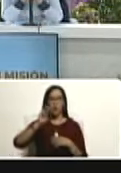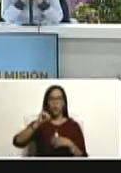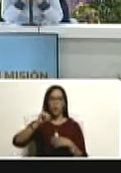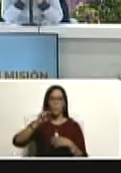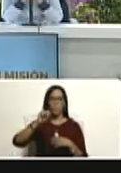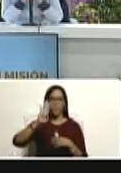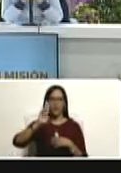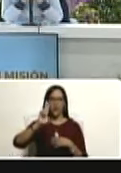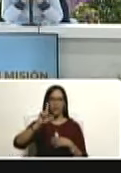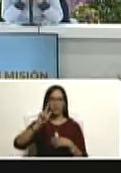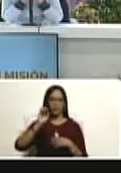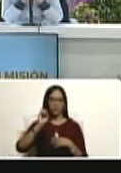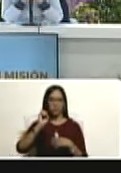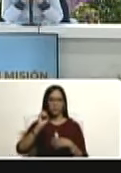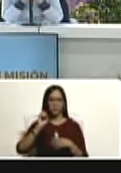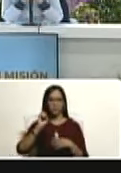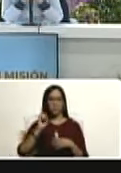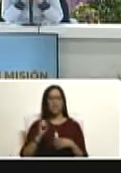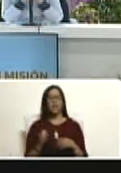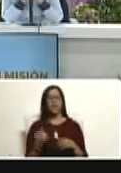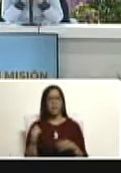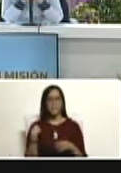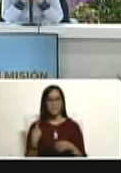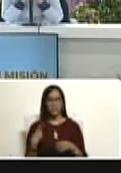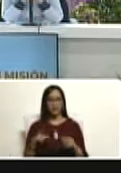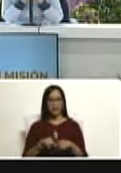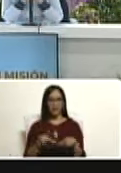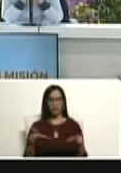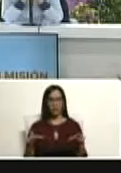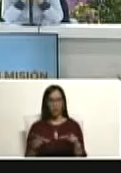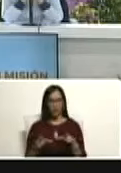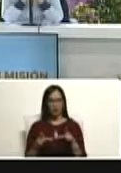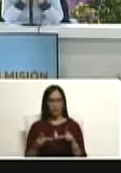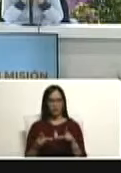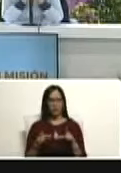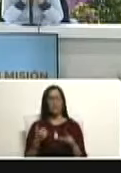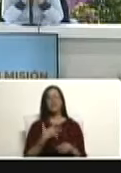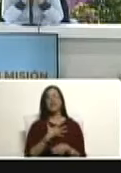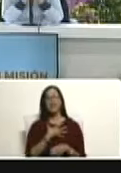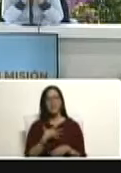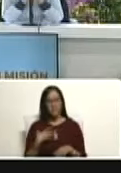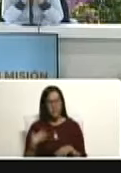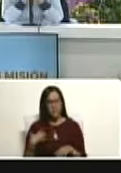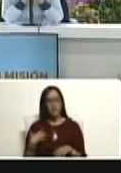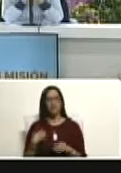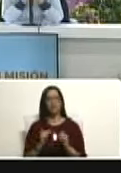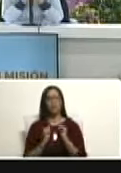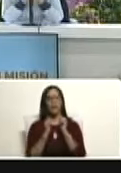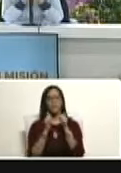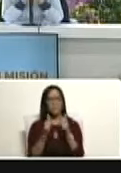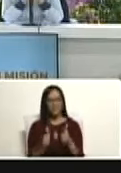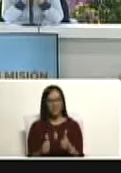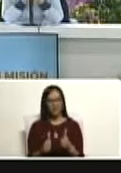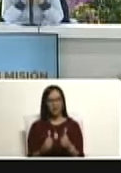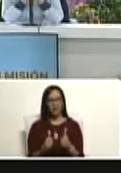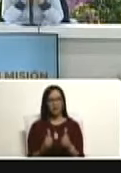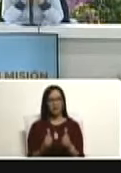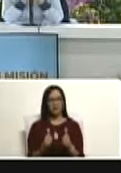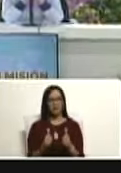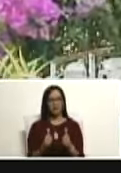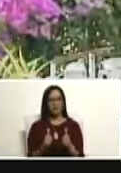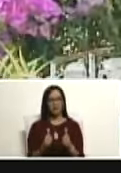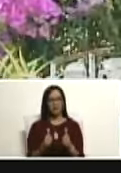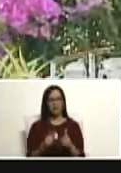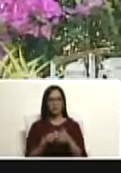Morán. Y en primer lugar, quiero empezar invocando